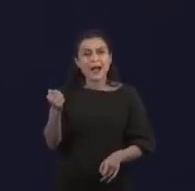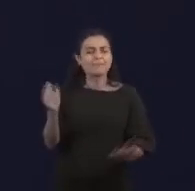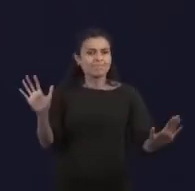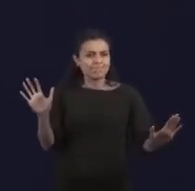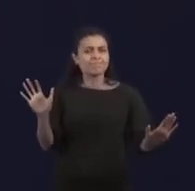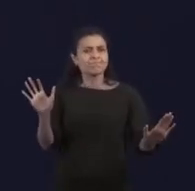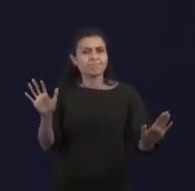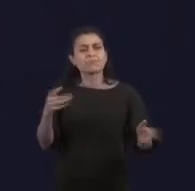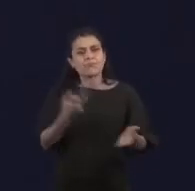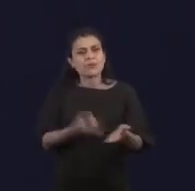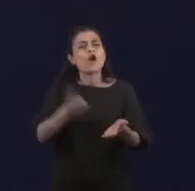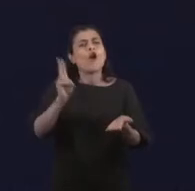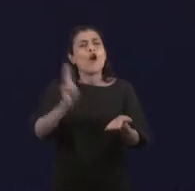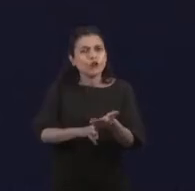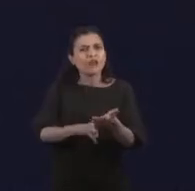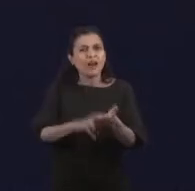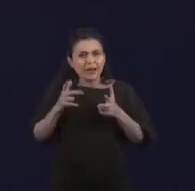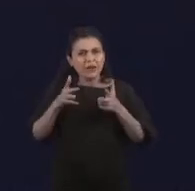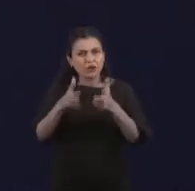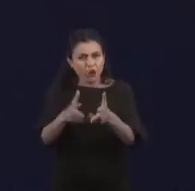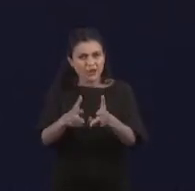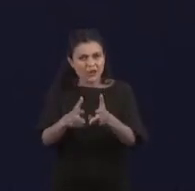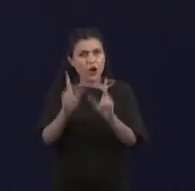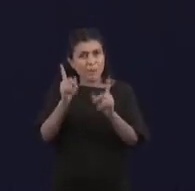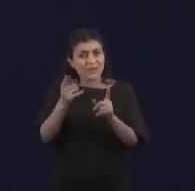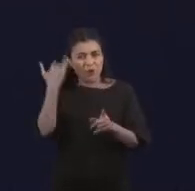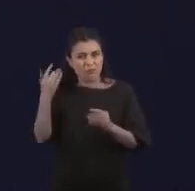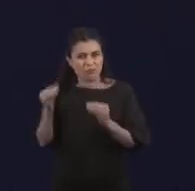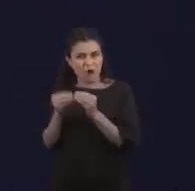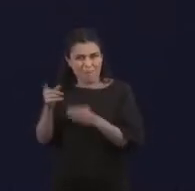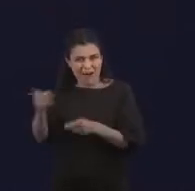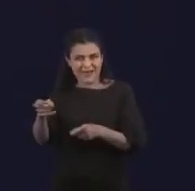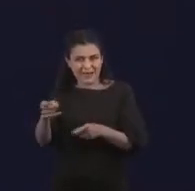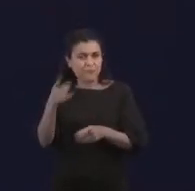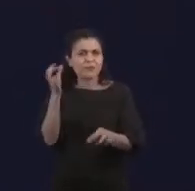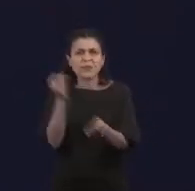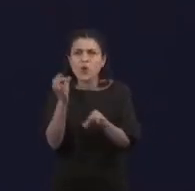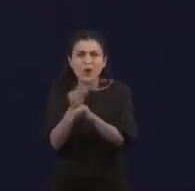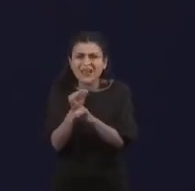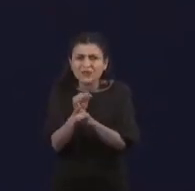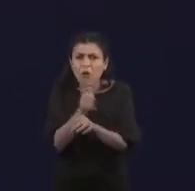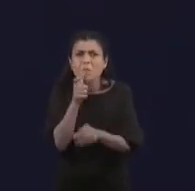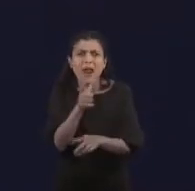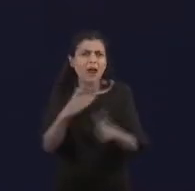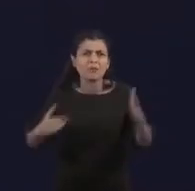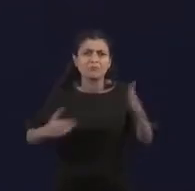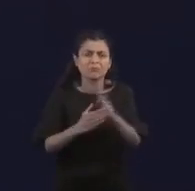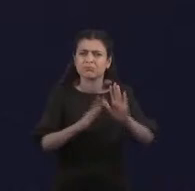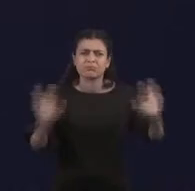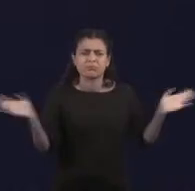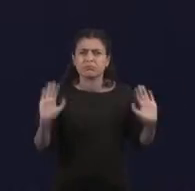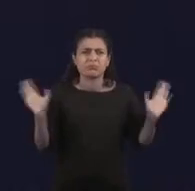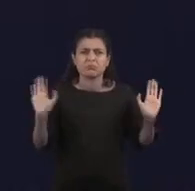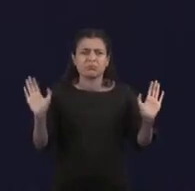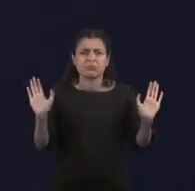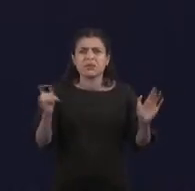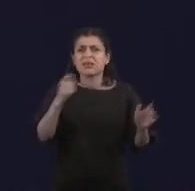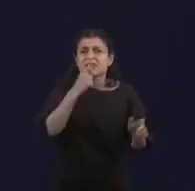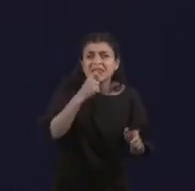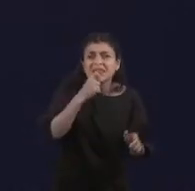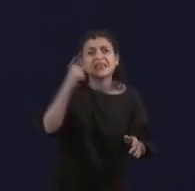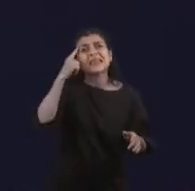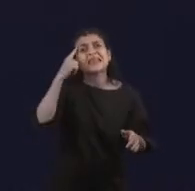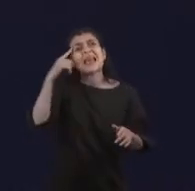déjame repetirte algunas cuestiones que le respondí recién a tu compañera. La educación es fundamental. Digo, y si la inteligencia